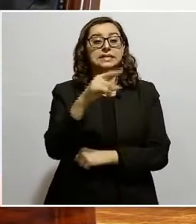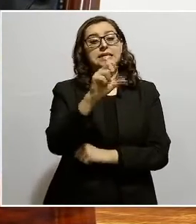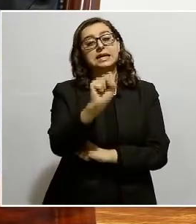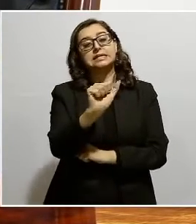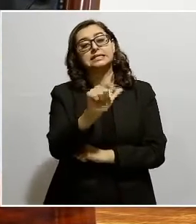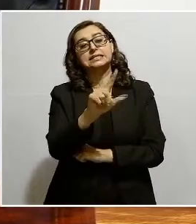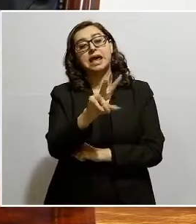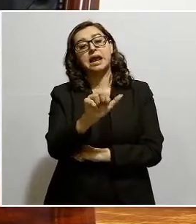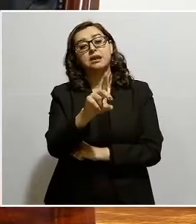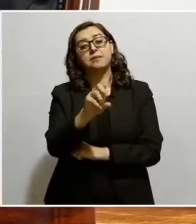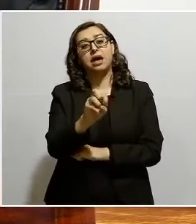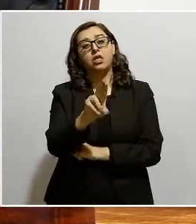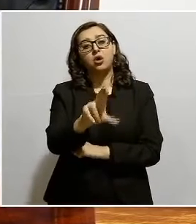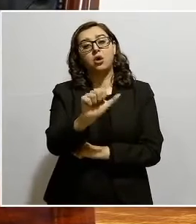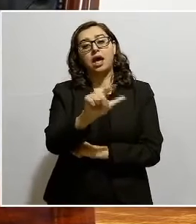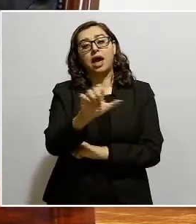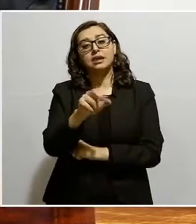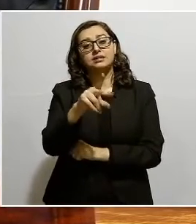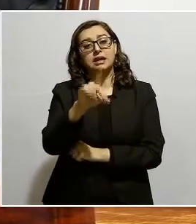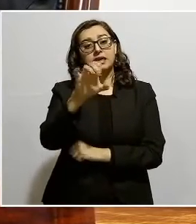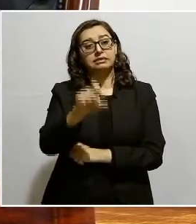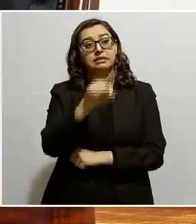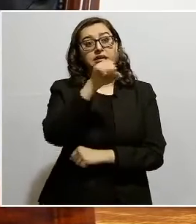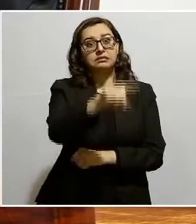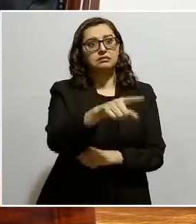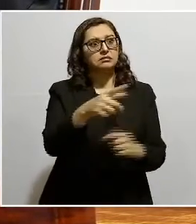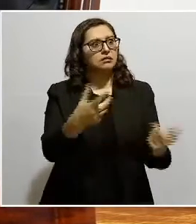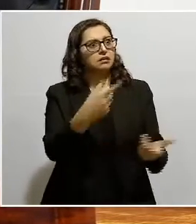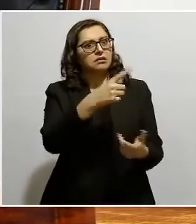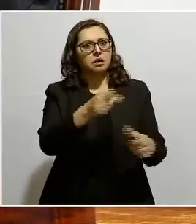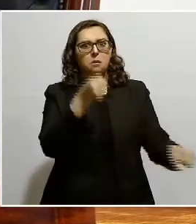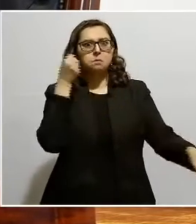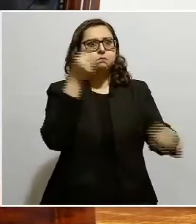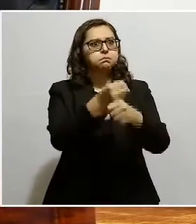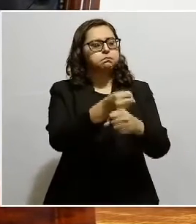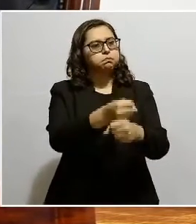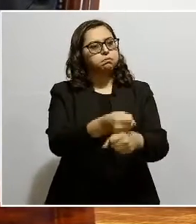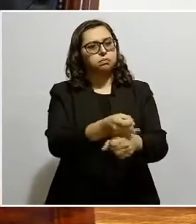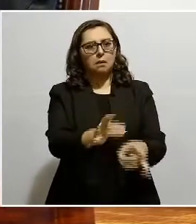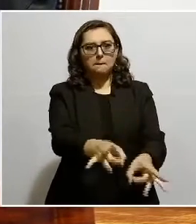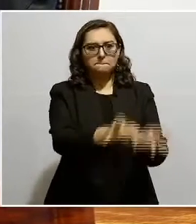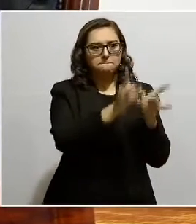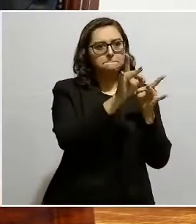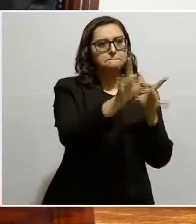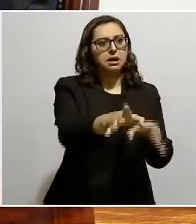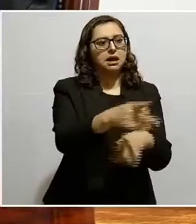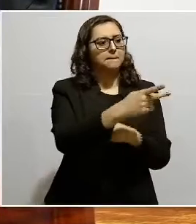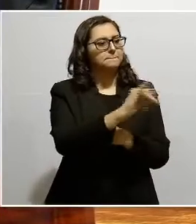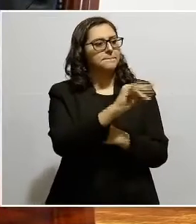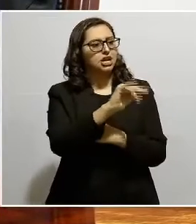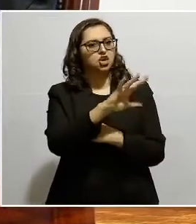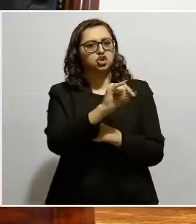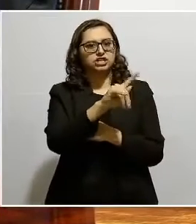víctima de la dictadura militar encabezada por el general Augusto Pinochet.